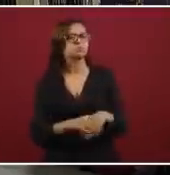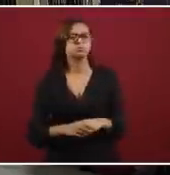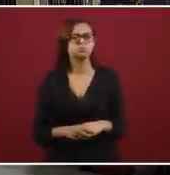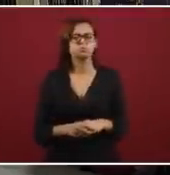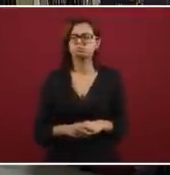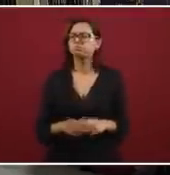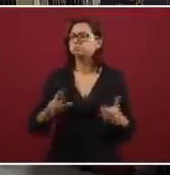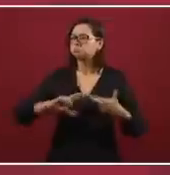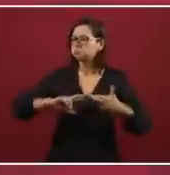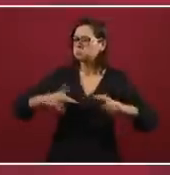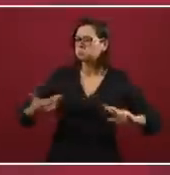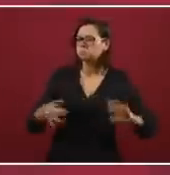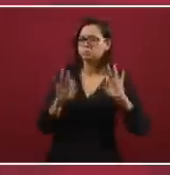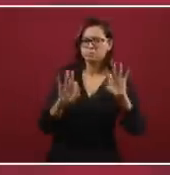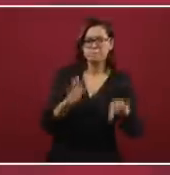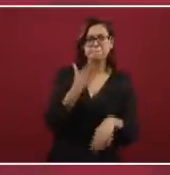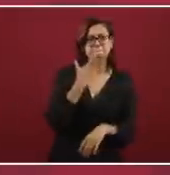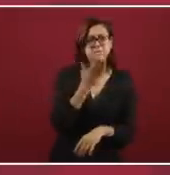porque